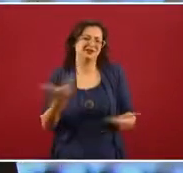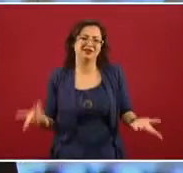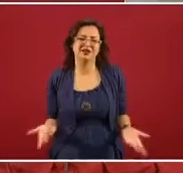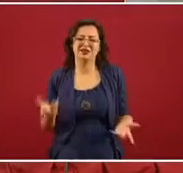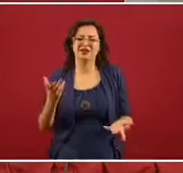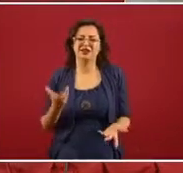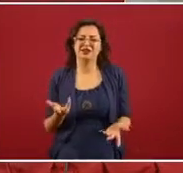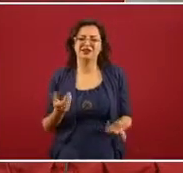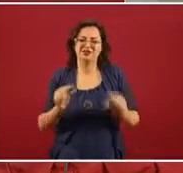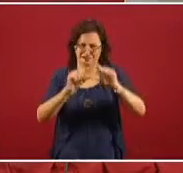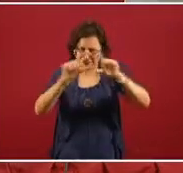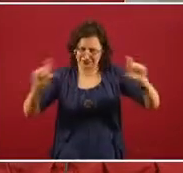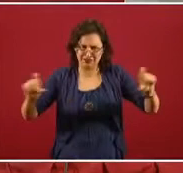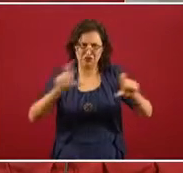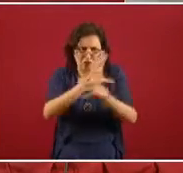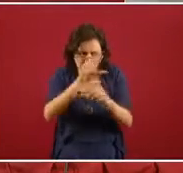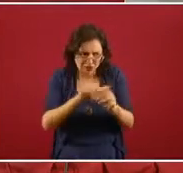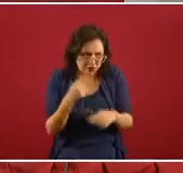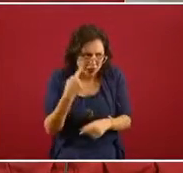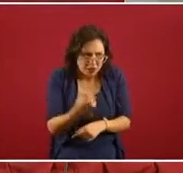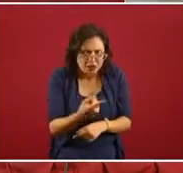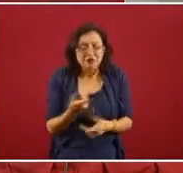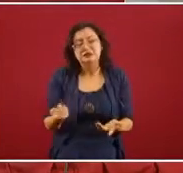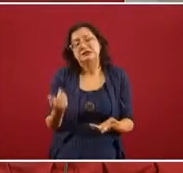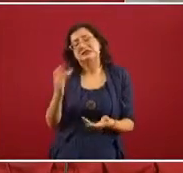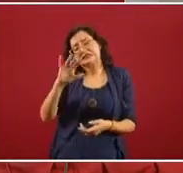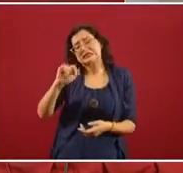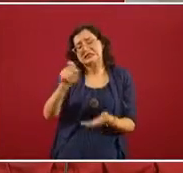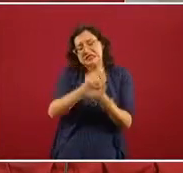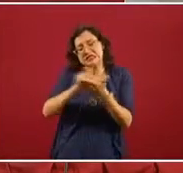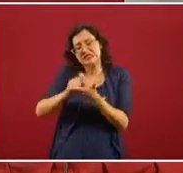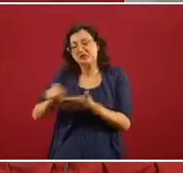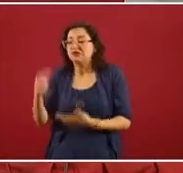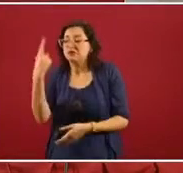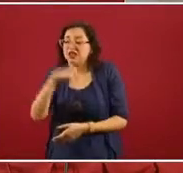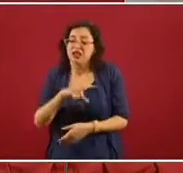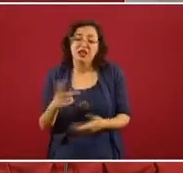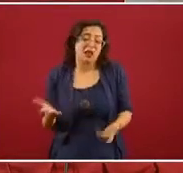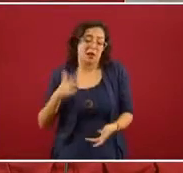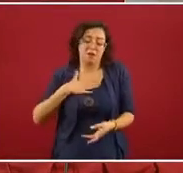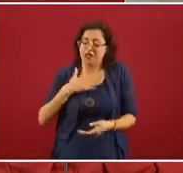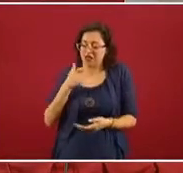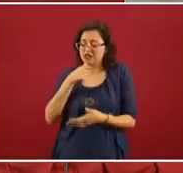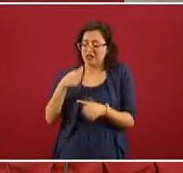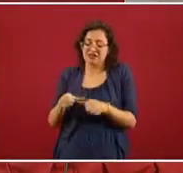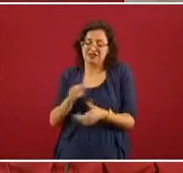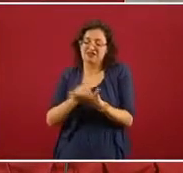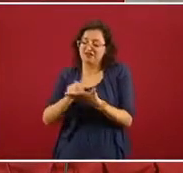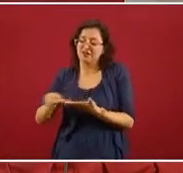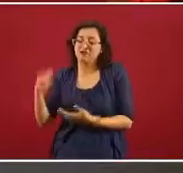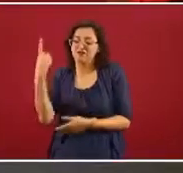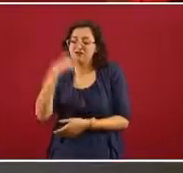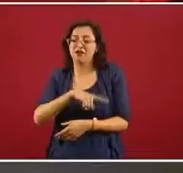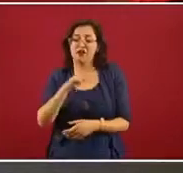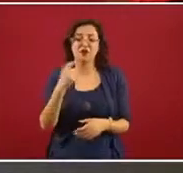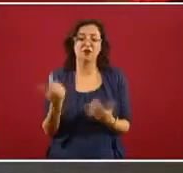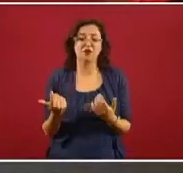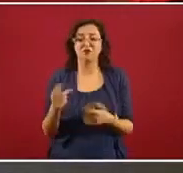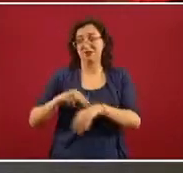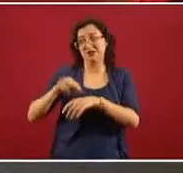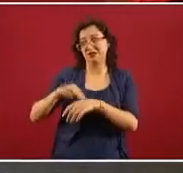letra chiquita se lee y la caligrafía, bueno, pues hay de todo. Mi letra está horrible, por ejemplo, peor que la de un